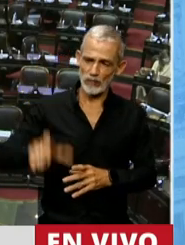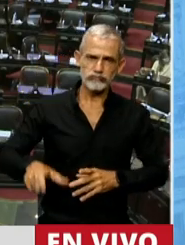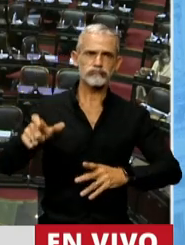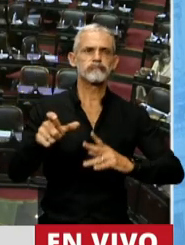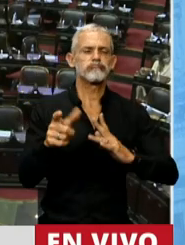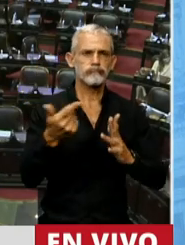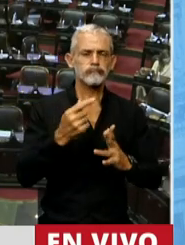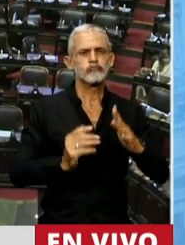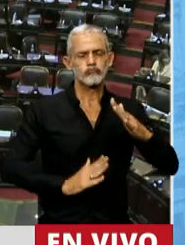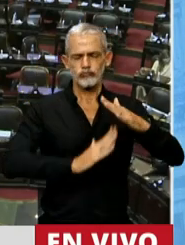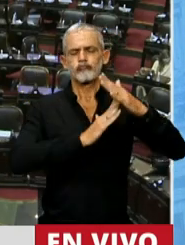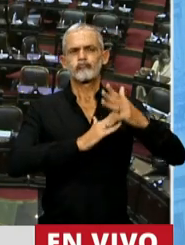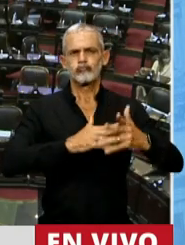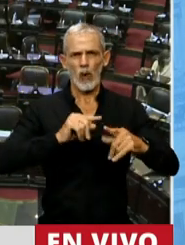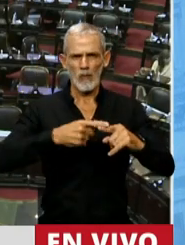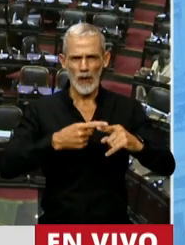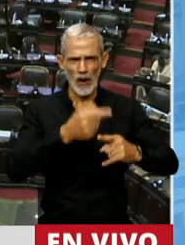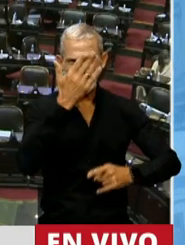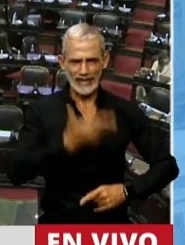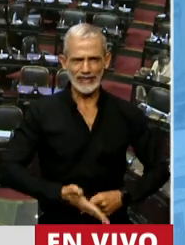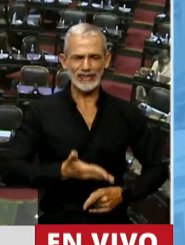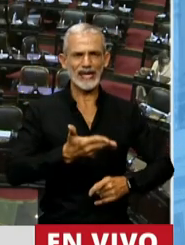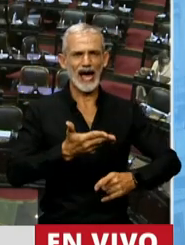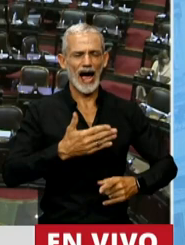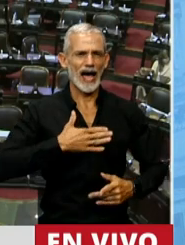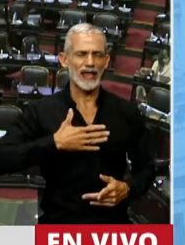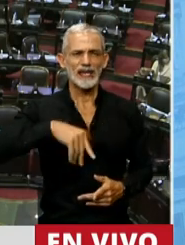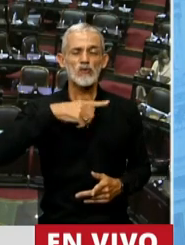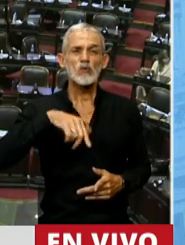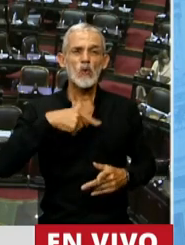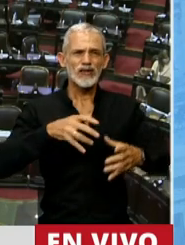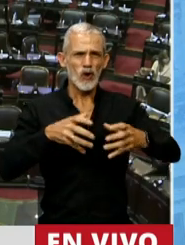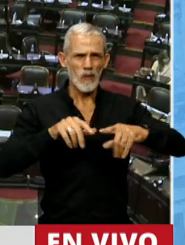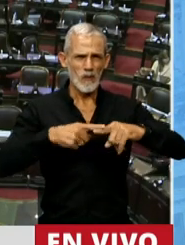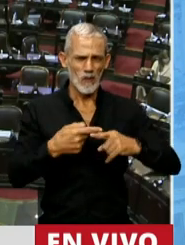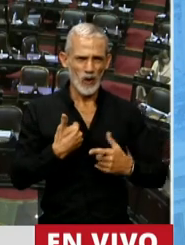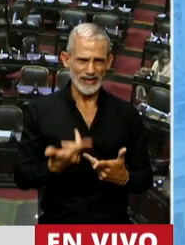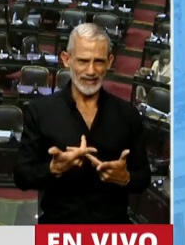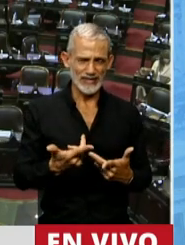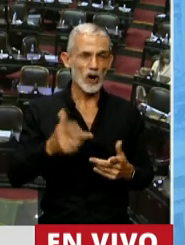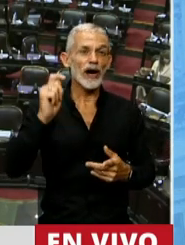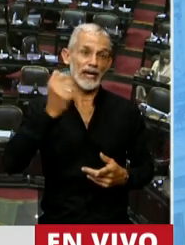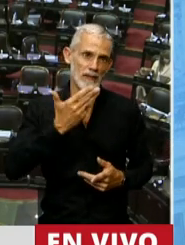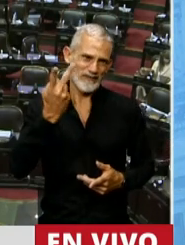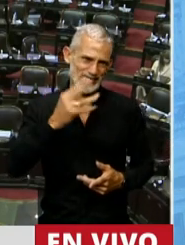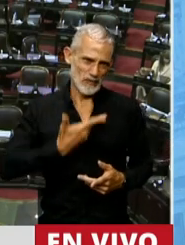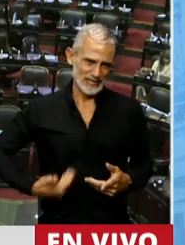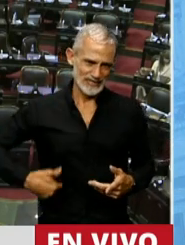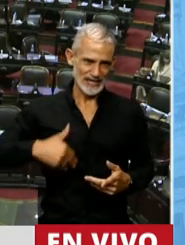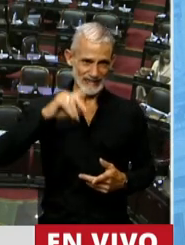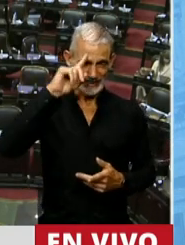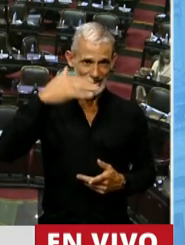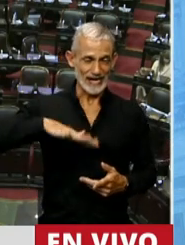la principal referente política de nuestro partido, de nuestro espacio, como es la vicepresidenta de la